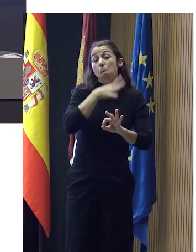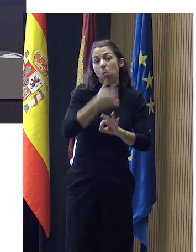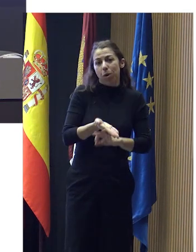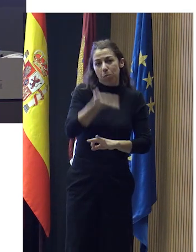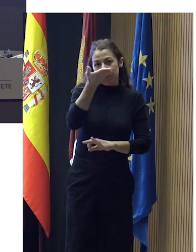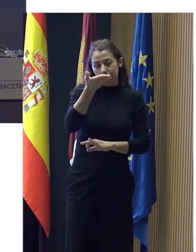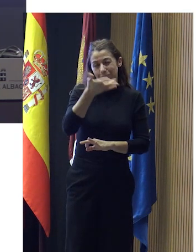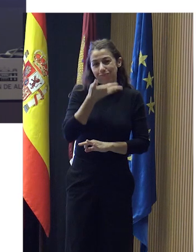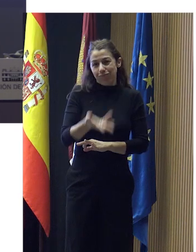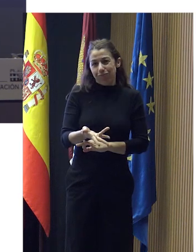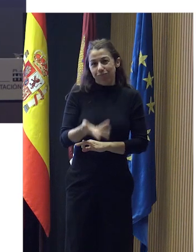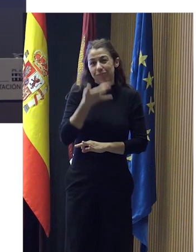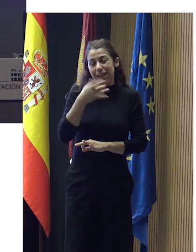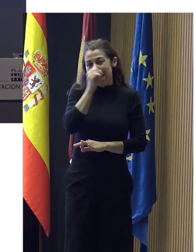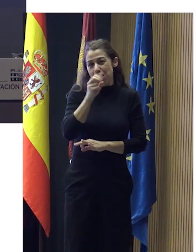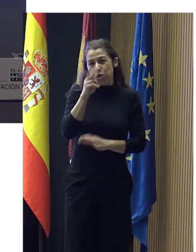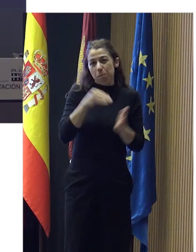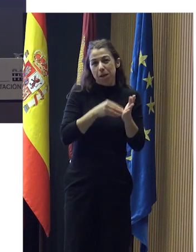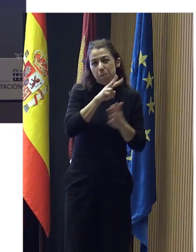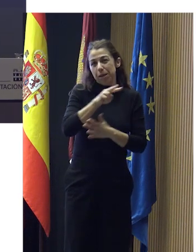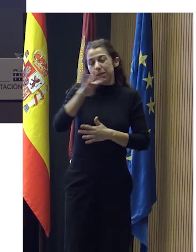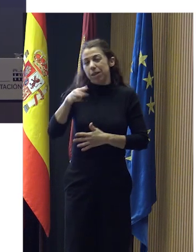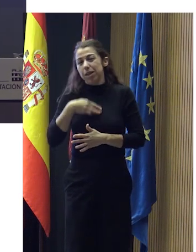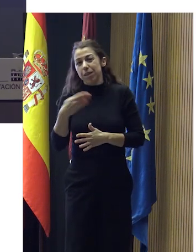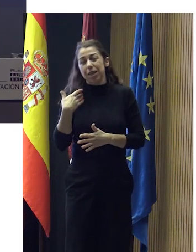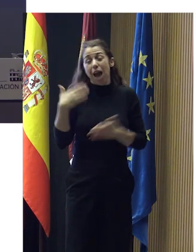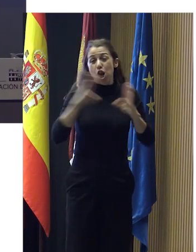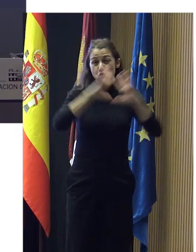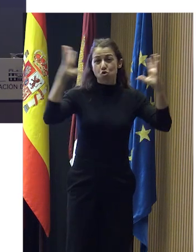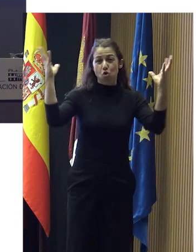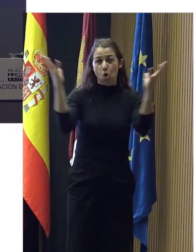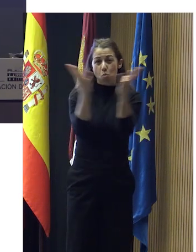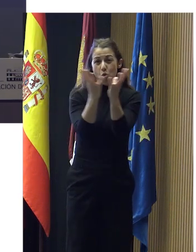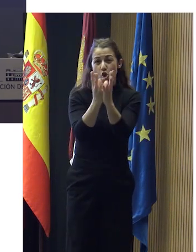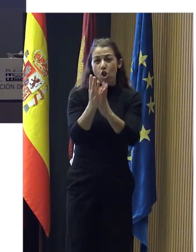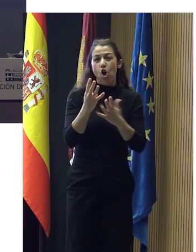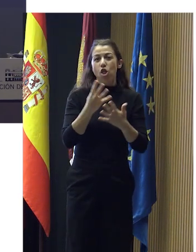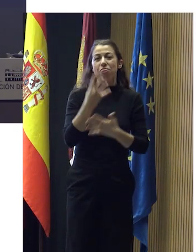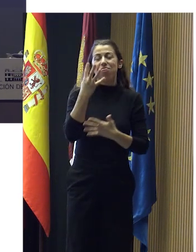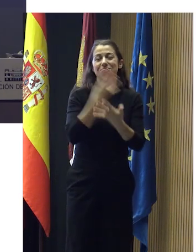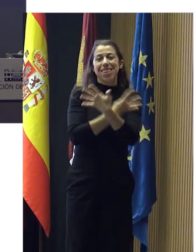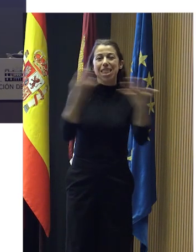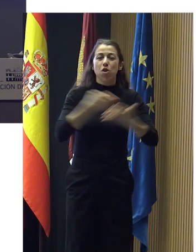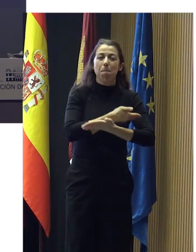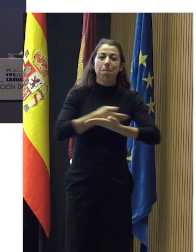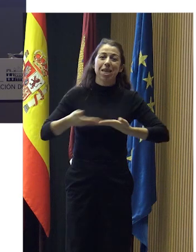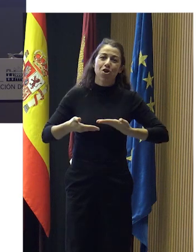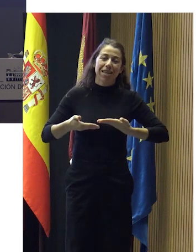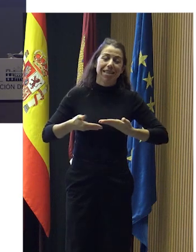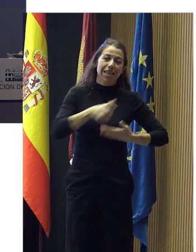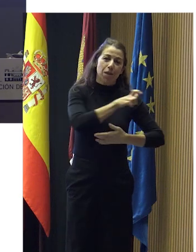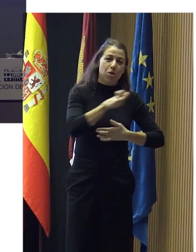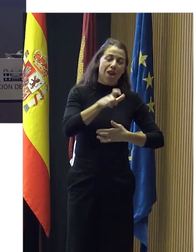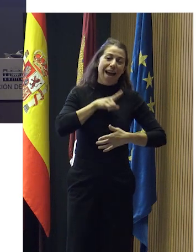importante. El año 2023 se diagnosticaron en todo el mundo casi 19 millones de casos de cáncer, solamente en un